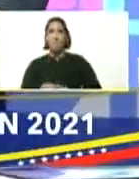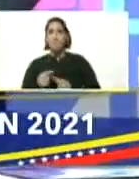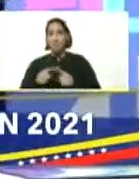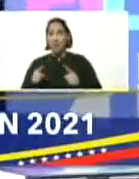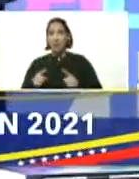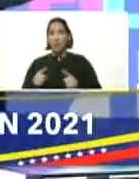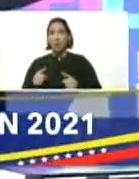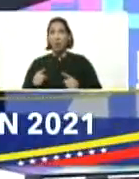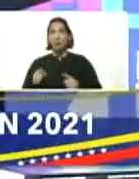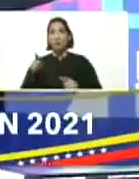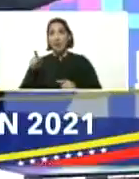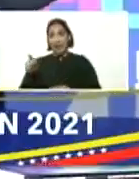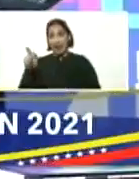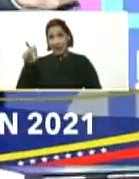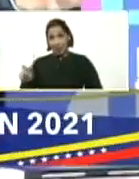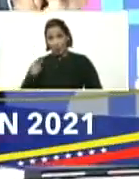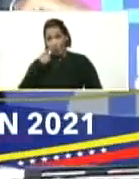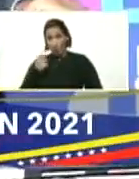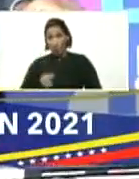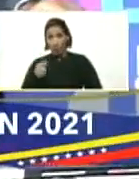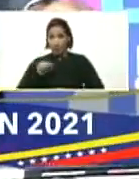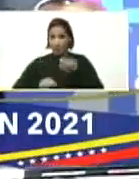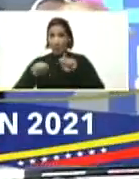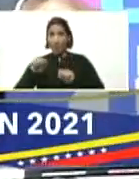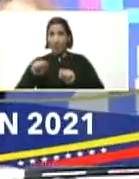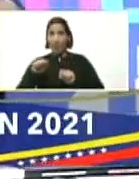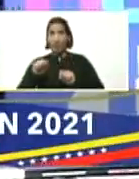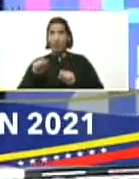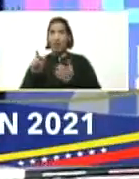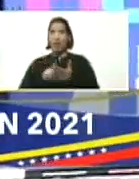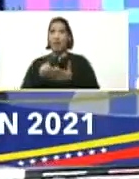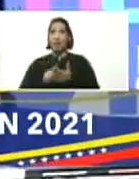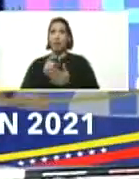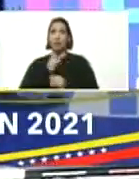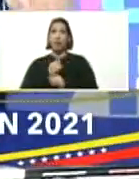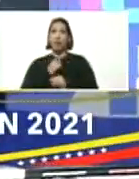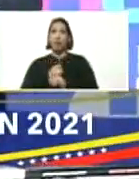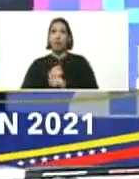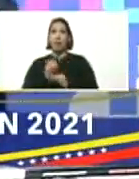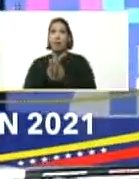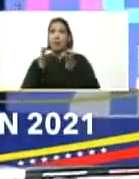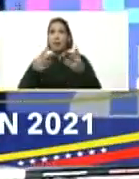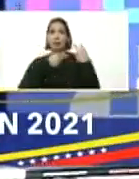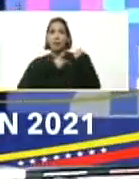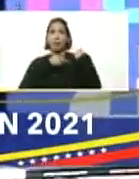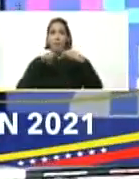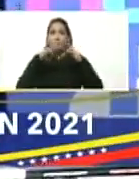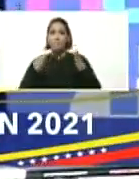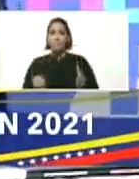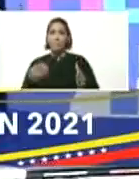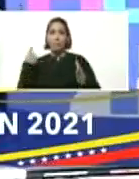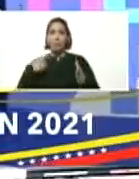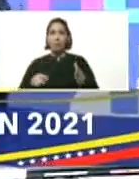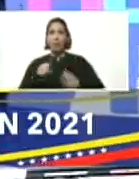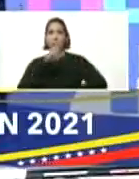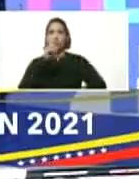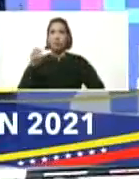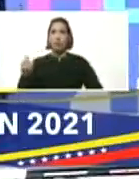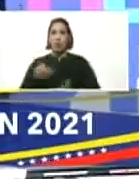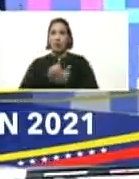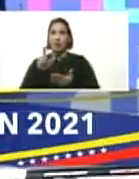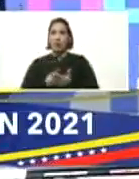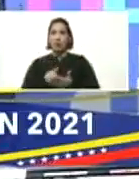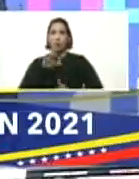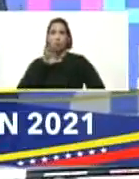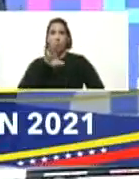porque a la vez de que él defiende el libro digital, es el gran responsable de que en esta mesa tengamos más de 100 libros físicos editados en la